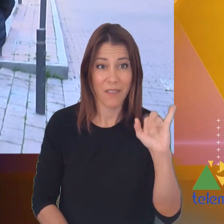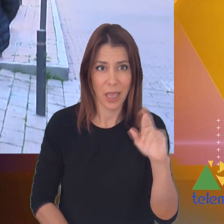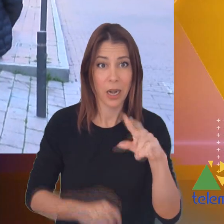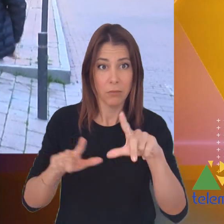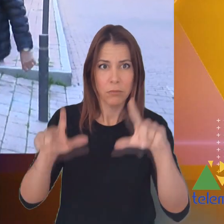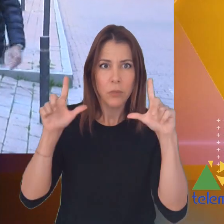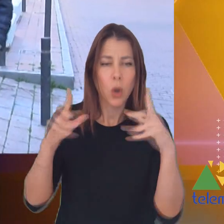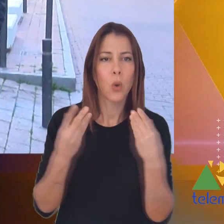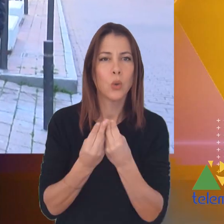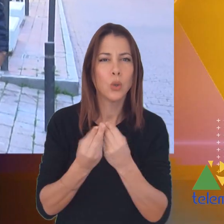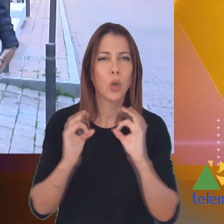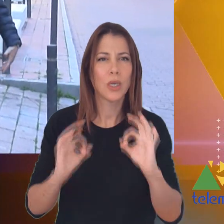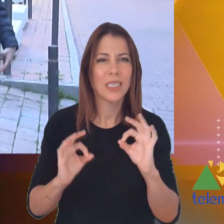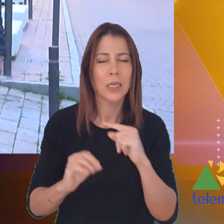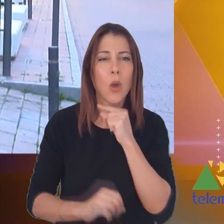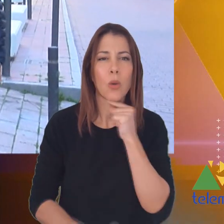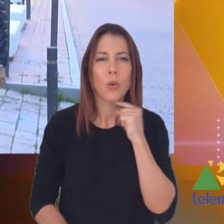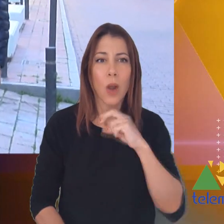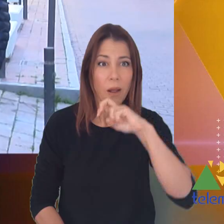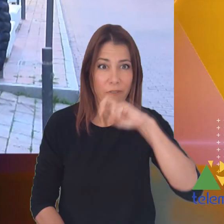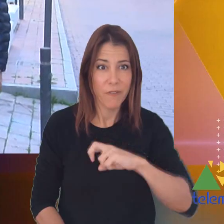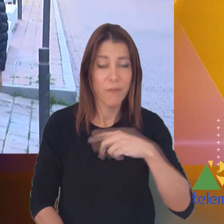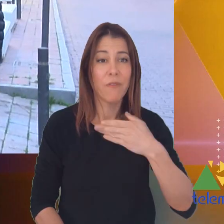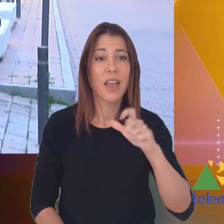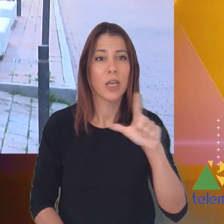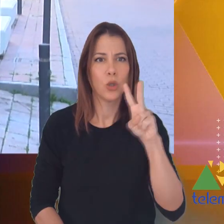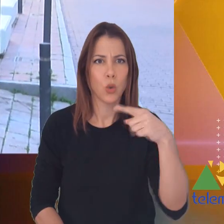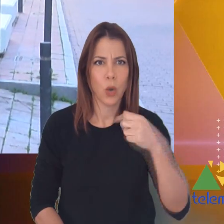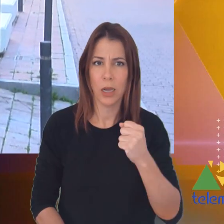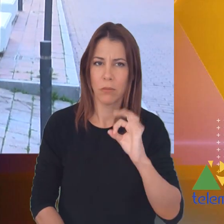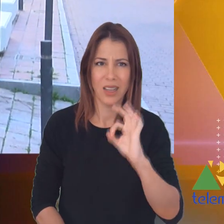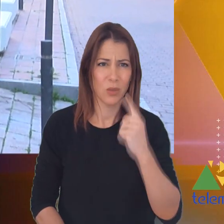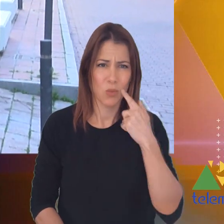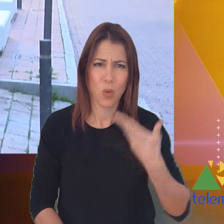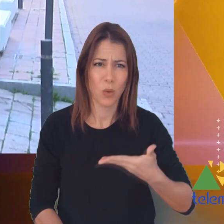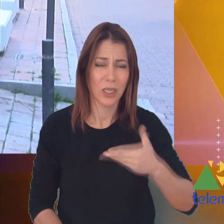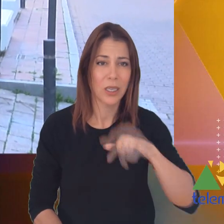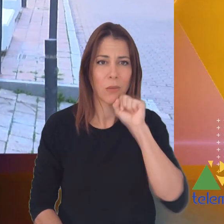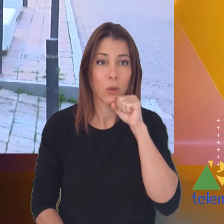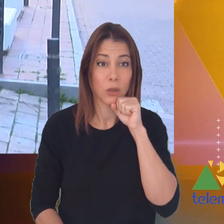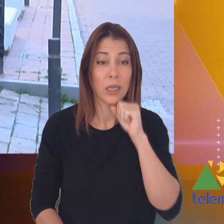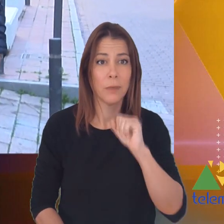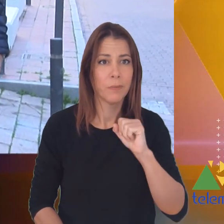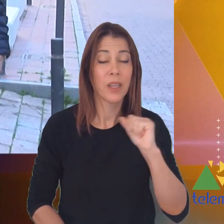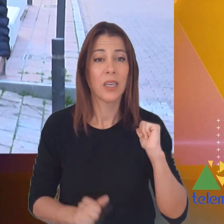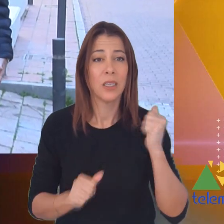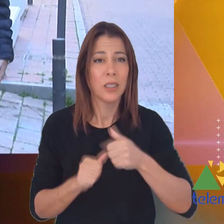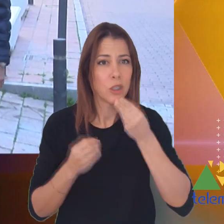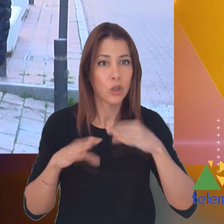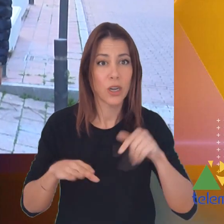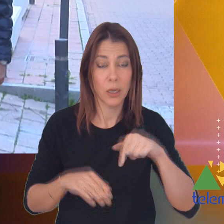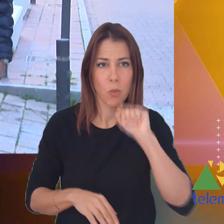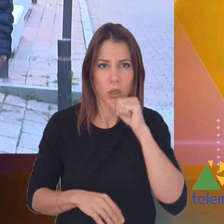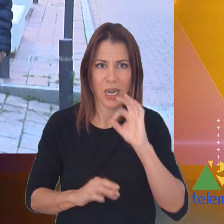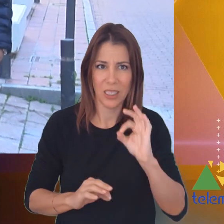Belluga, son los grandes personajes de la historia de Motril, ¿no? Motril, a lo largo de su historia, una ciudad muy antigua